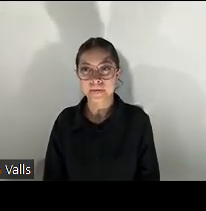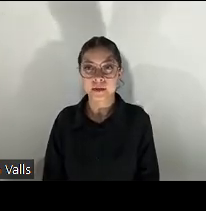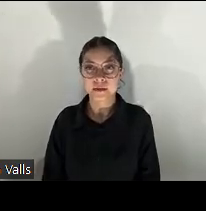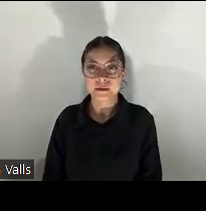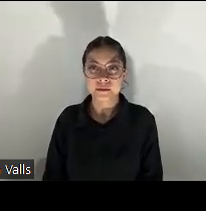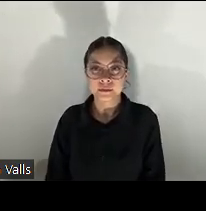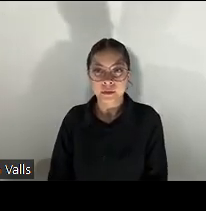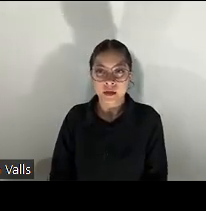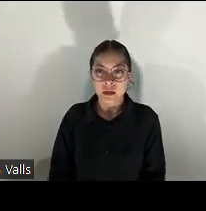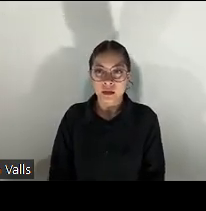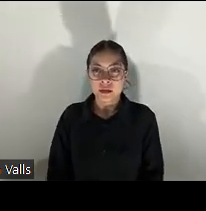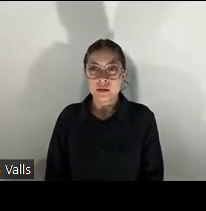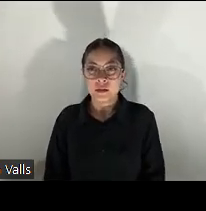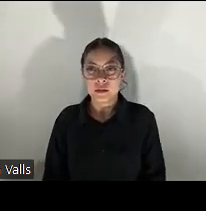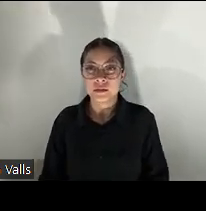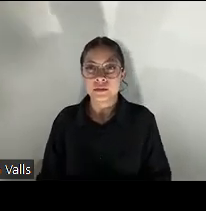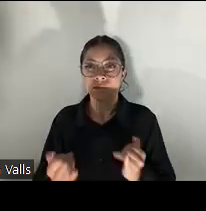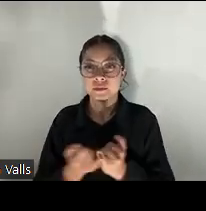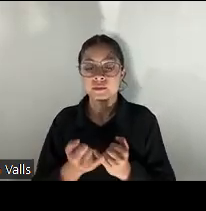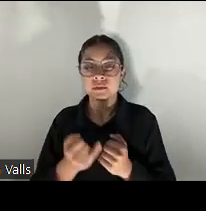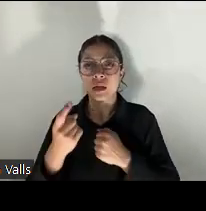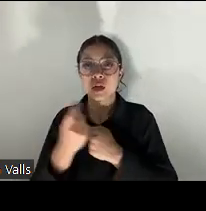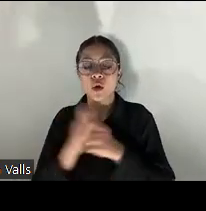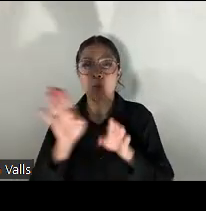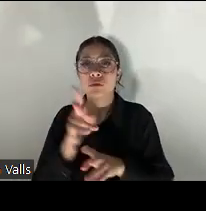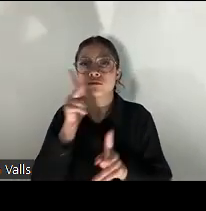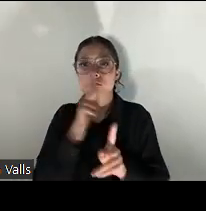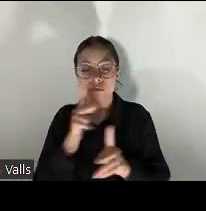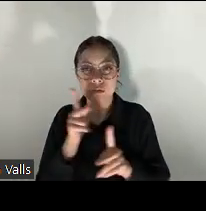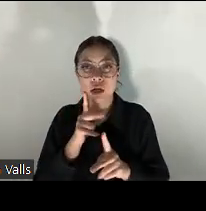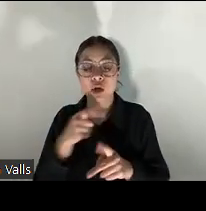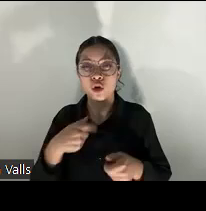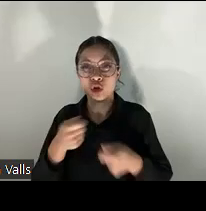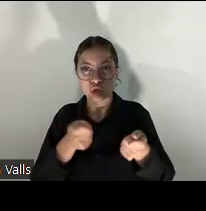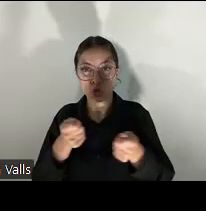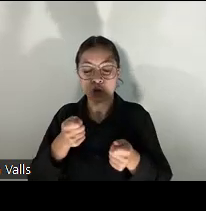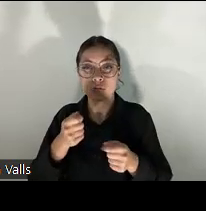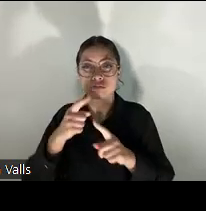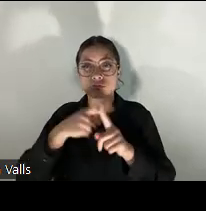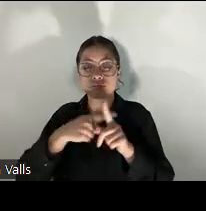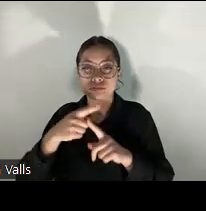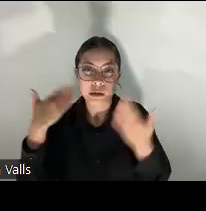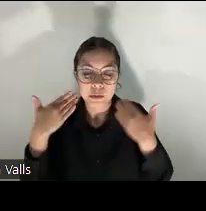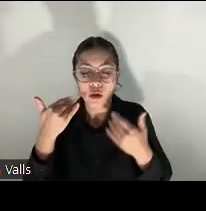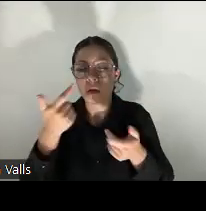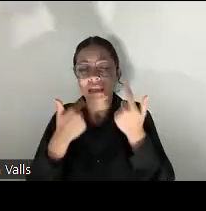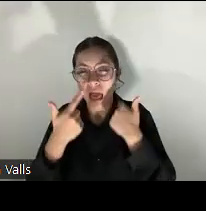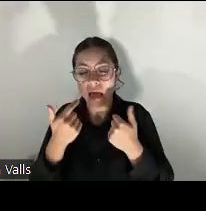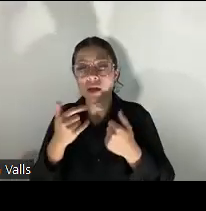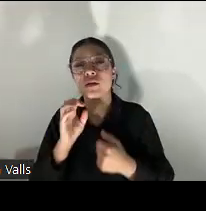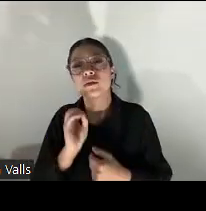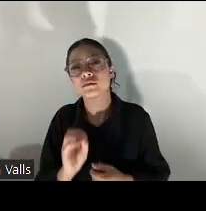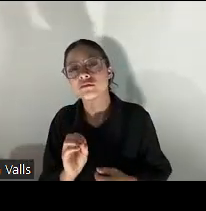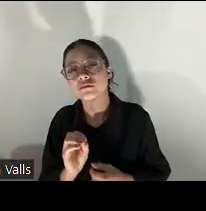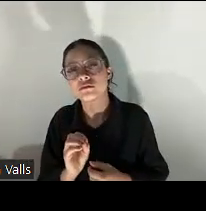Los automatismos cardiorrespiratorios, el control de la temperatura, el llanto y eventualmente